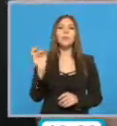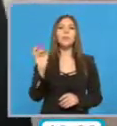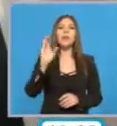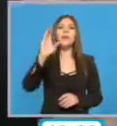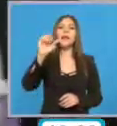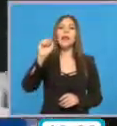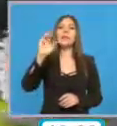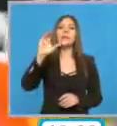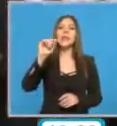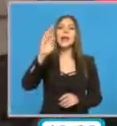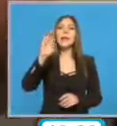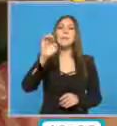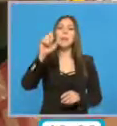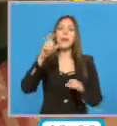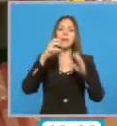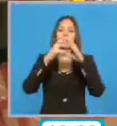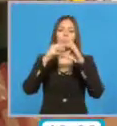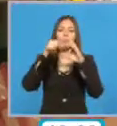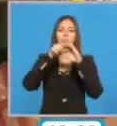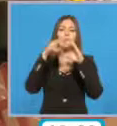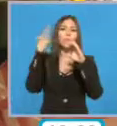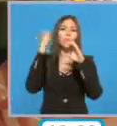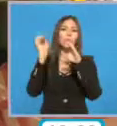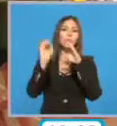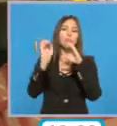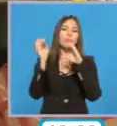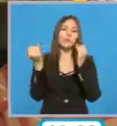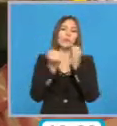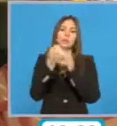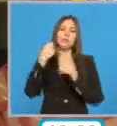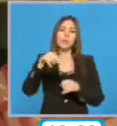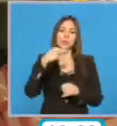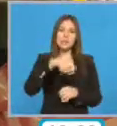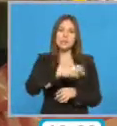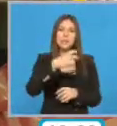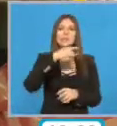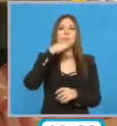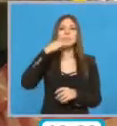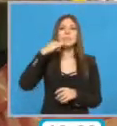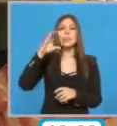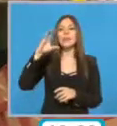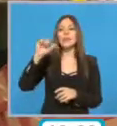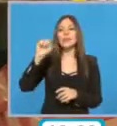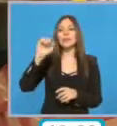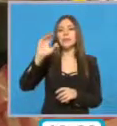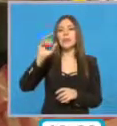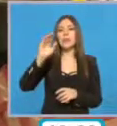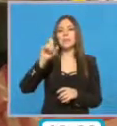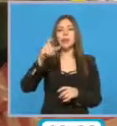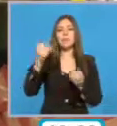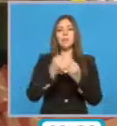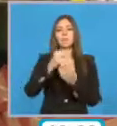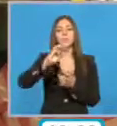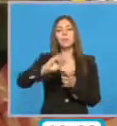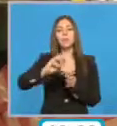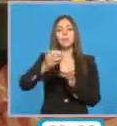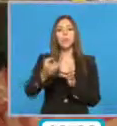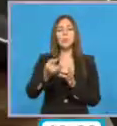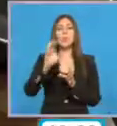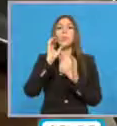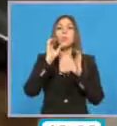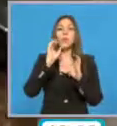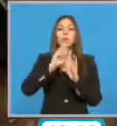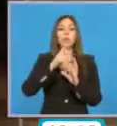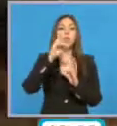eso se llama. Ok, bueno, lo que vamos a hacer va a ser simplemente tostarlos en un comal, cuidando que no se vayan a quemar también. ¿Por